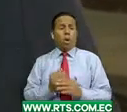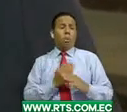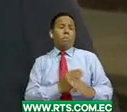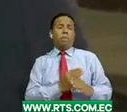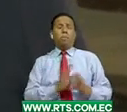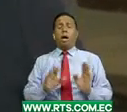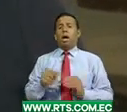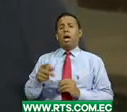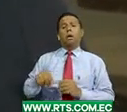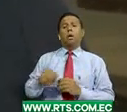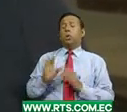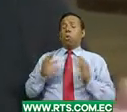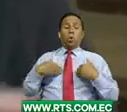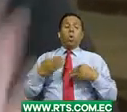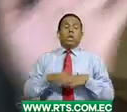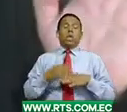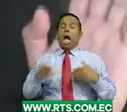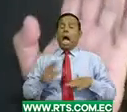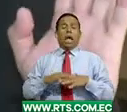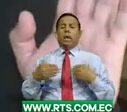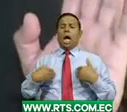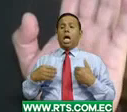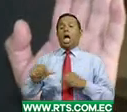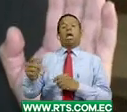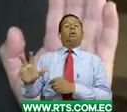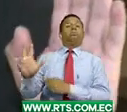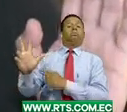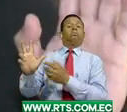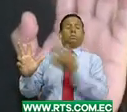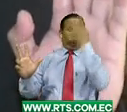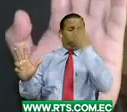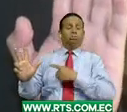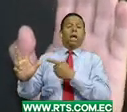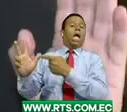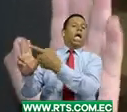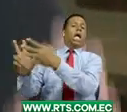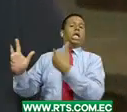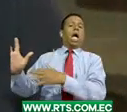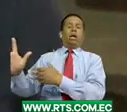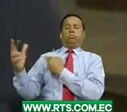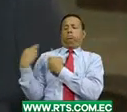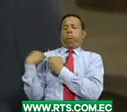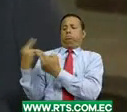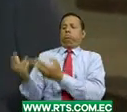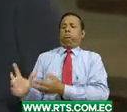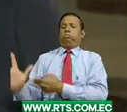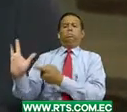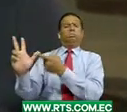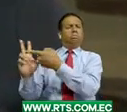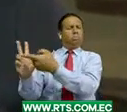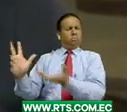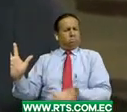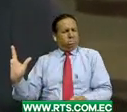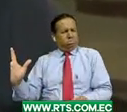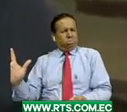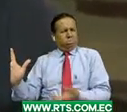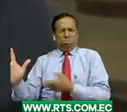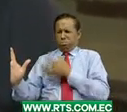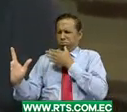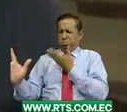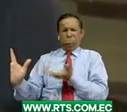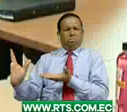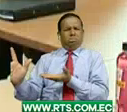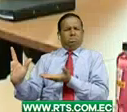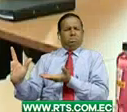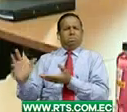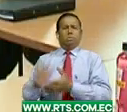Por descarte, dijeron ellos, resolvieron que ellos eran los tres jueces y el sorteo se remitió exclusivamente a establecer quién era el presidente del